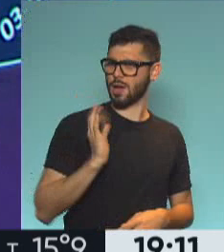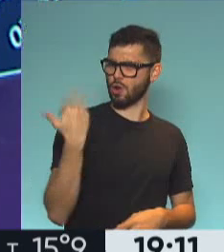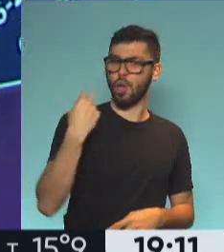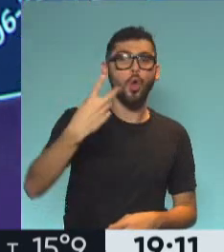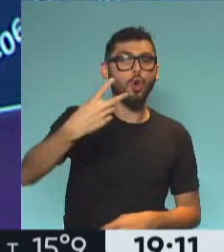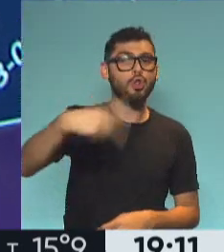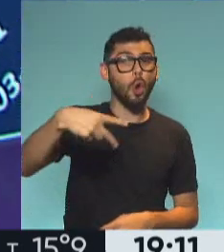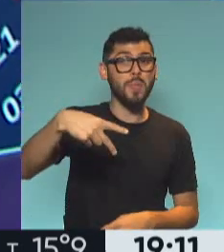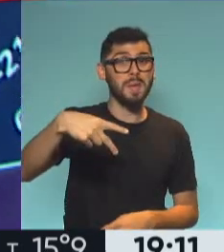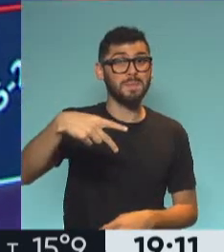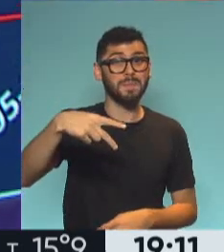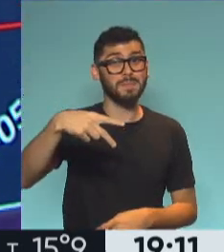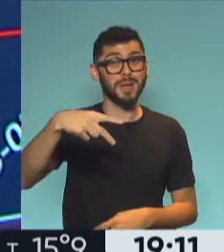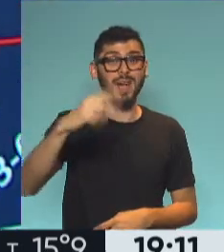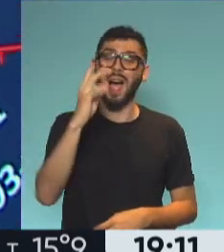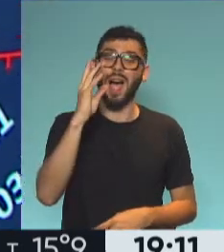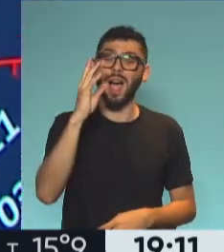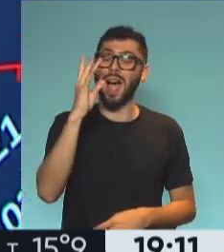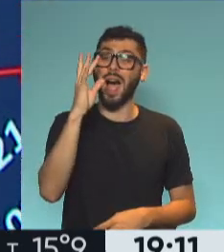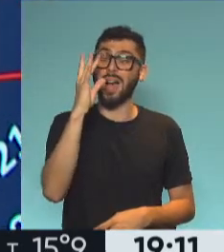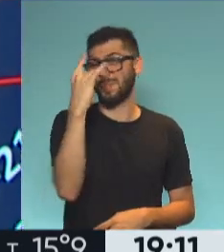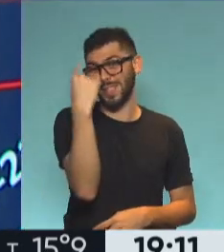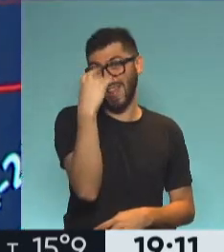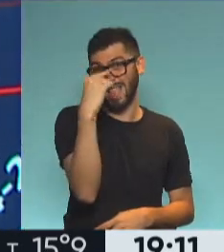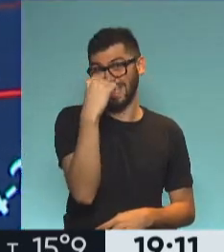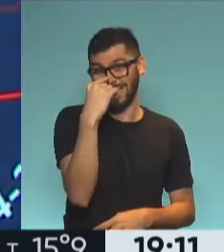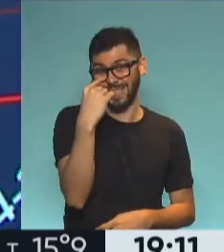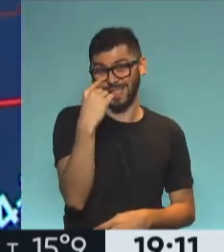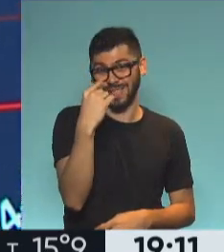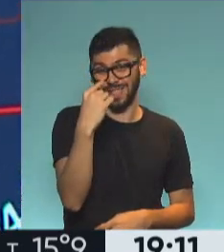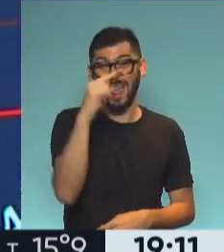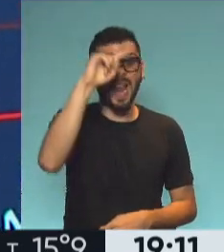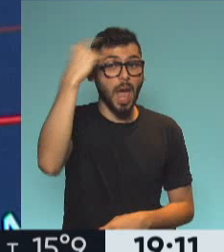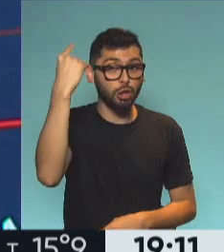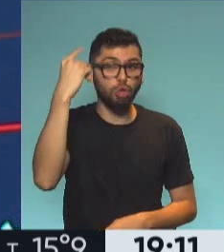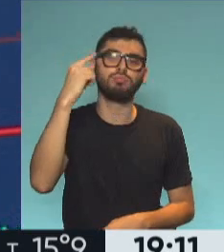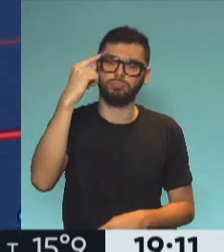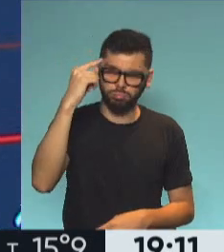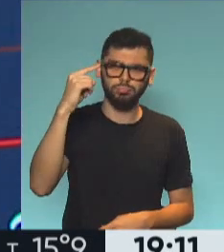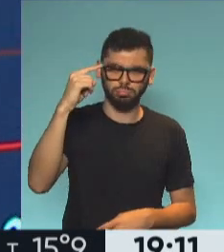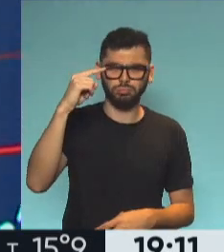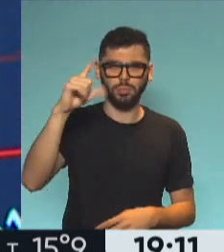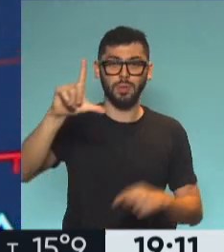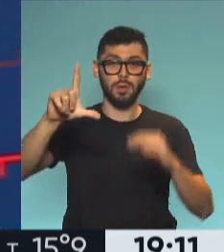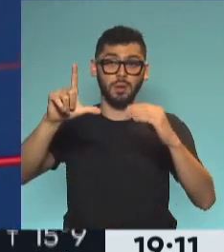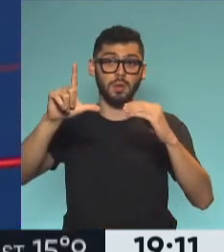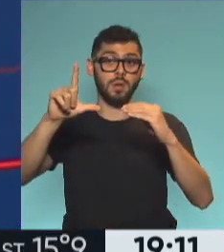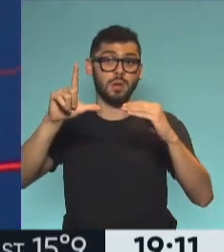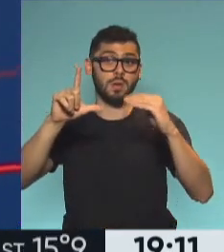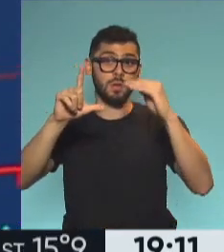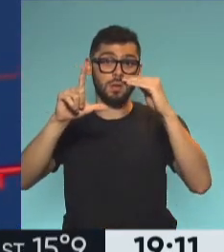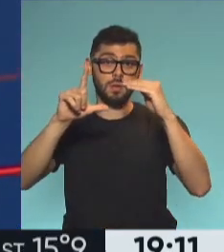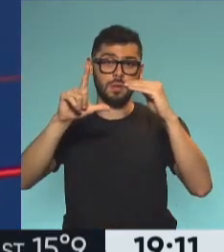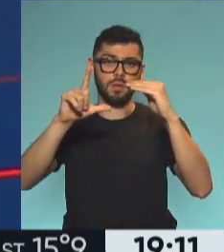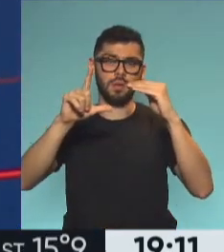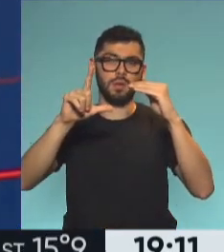2020, el azul, el celeste, celeste, en el cual el celeste es Nación. Las camas de Nación, sí, superan a las camas